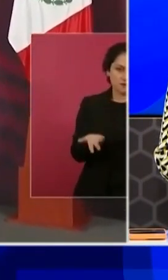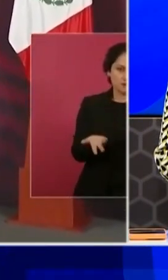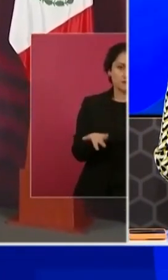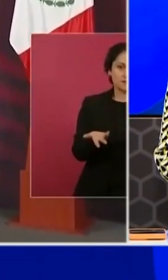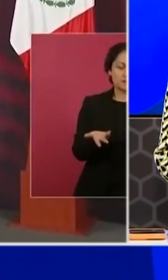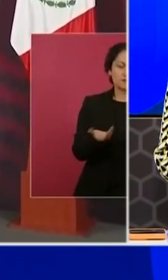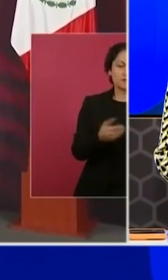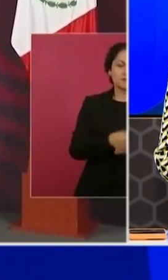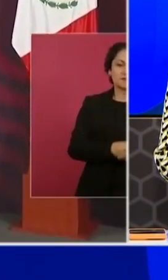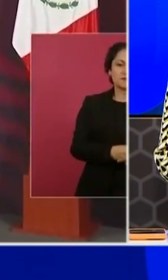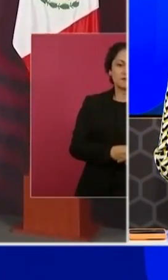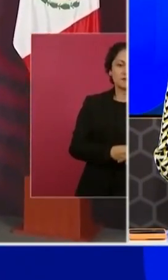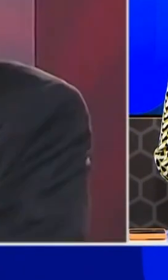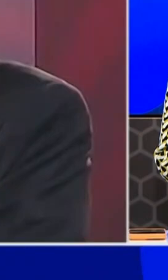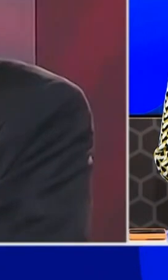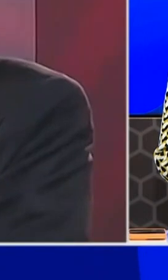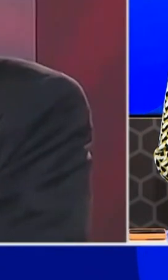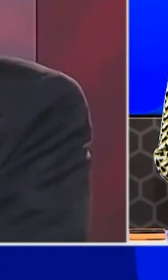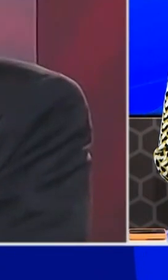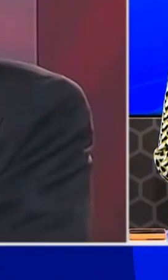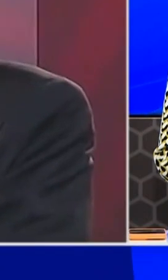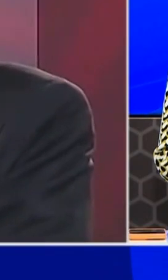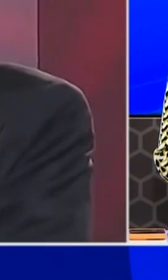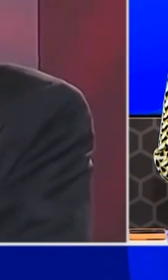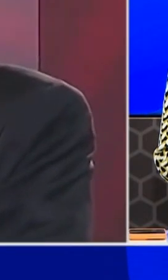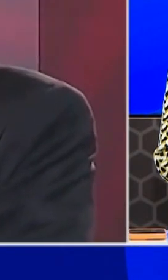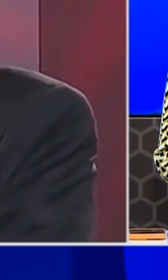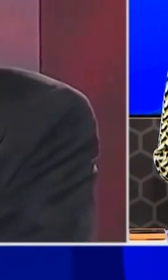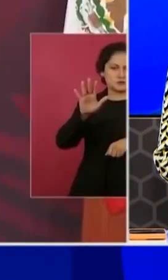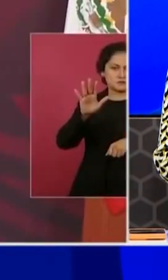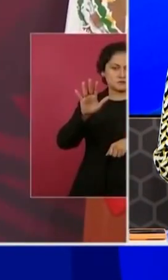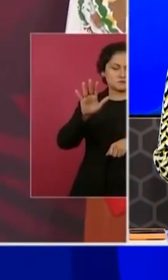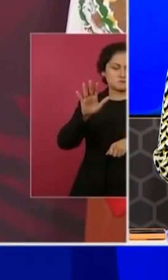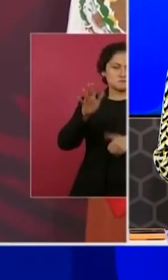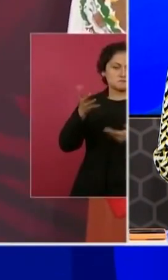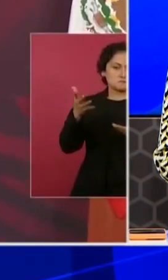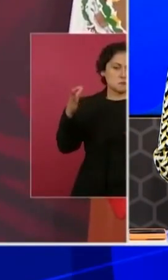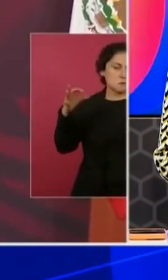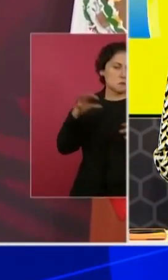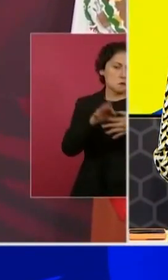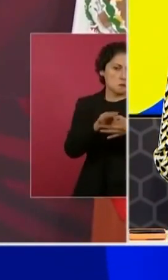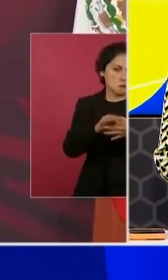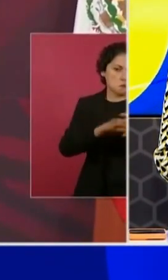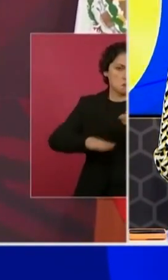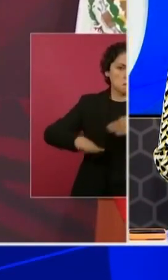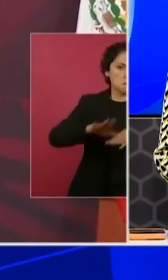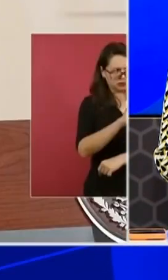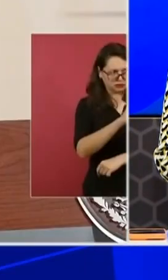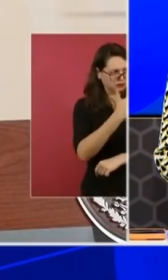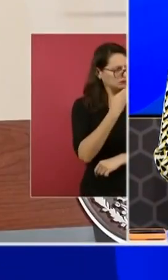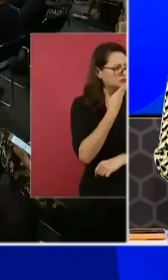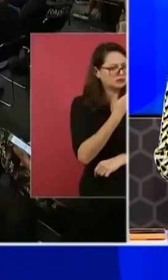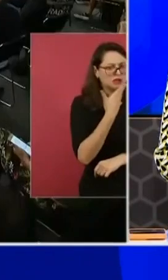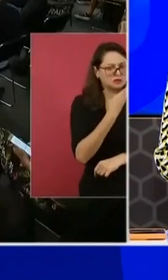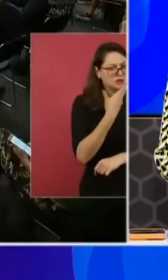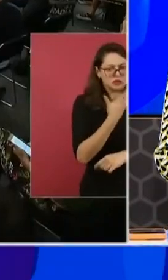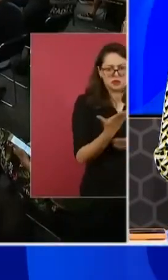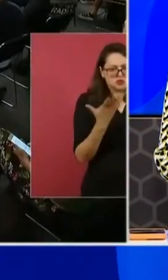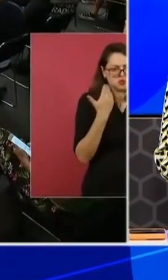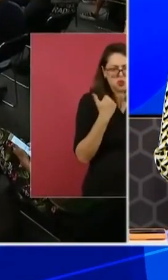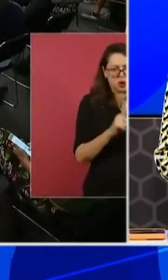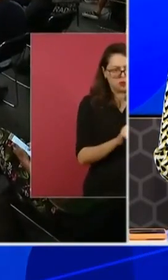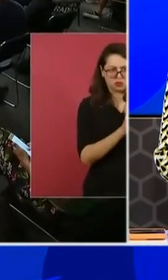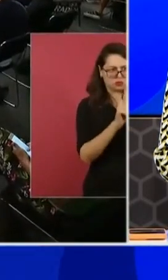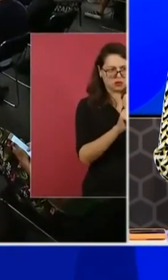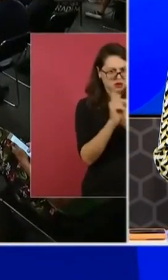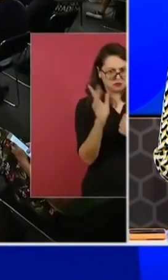del expresidente por parte del gobierno mexicano. De acuerdo. Y también solicitamos que se aclare la situación migratoria en la